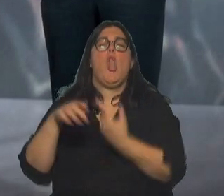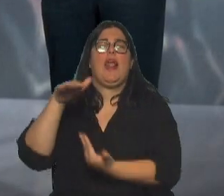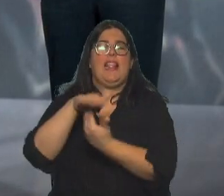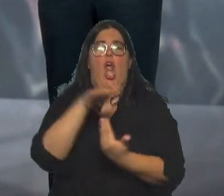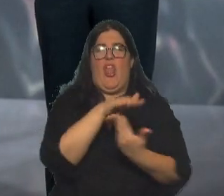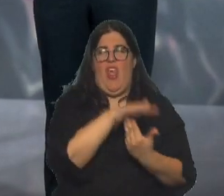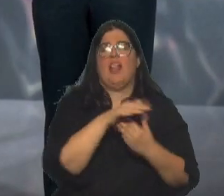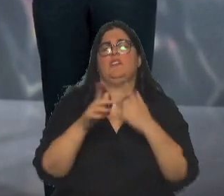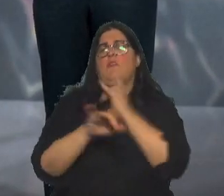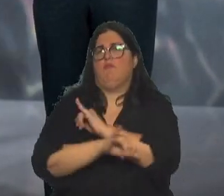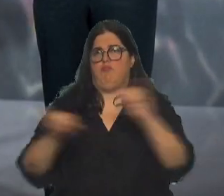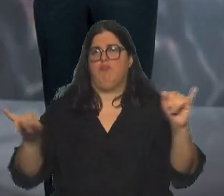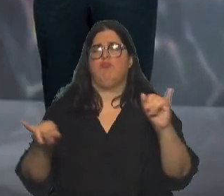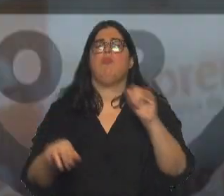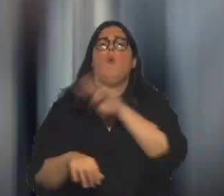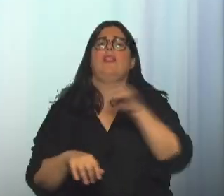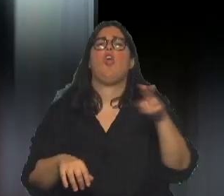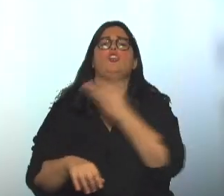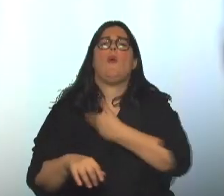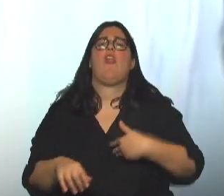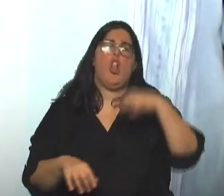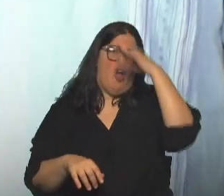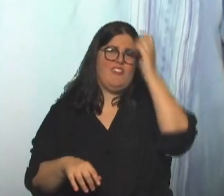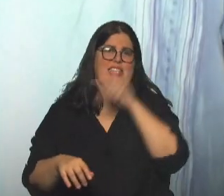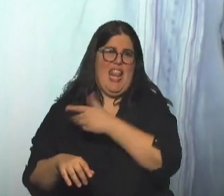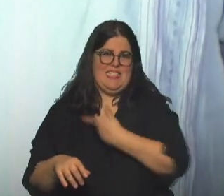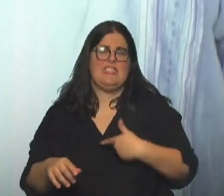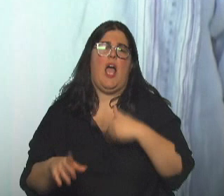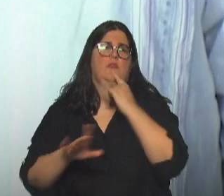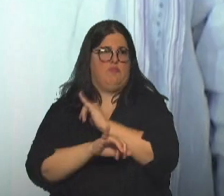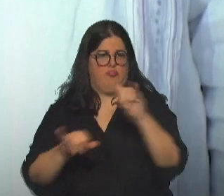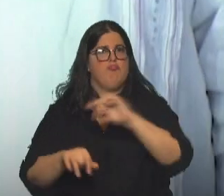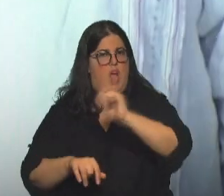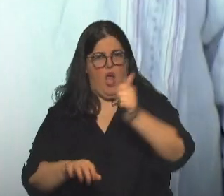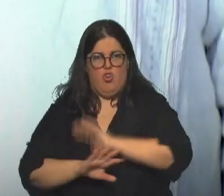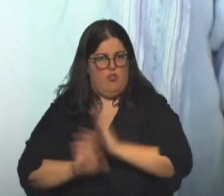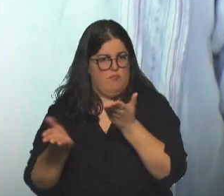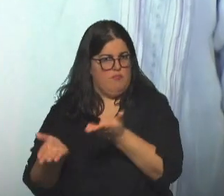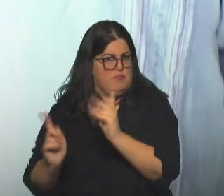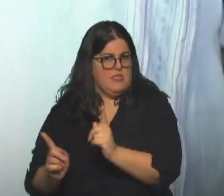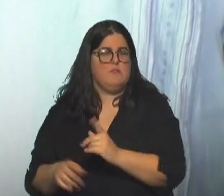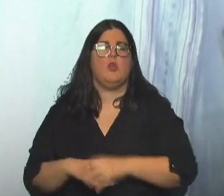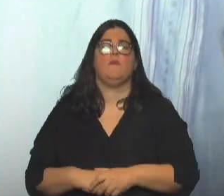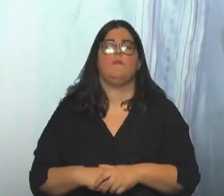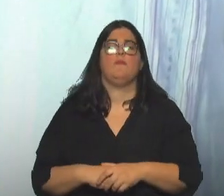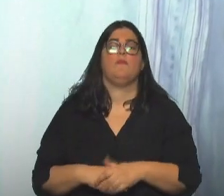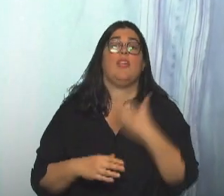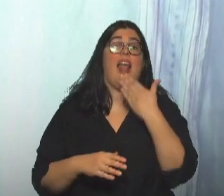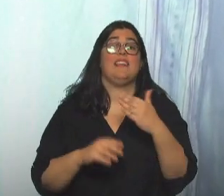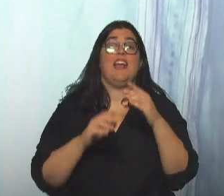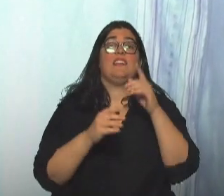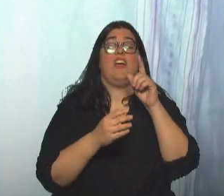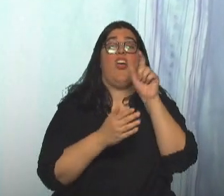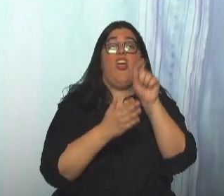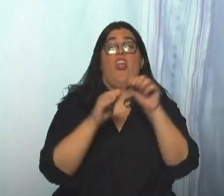respaldada por 22 gobernadores oficialistas. El análisis integral de estos datos nos permite concluir de